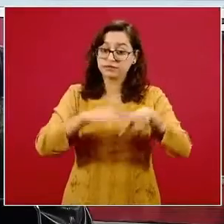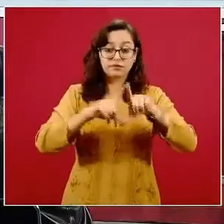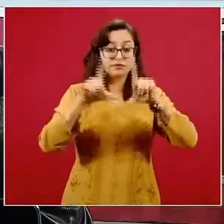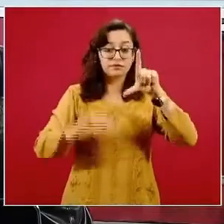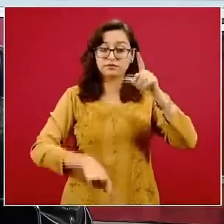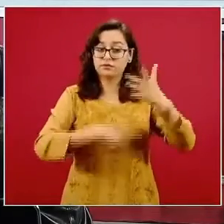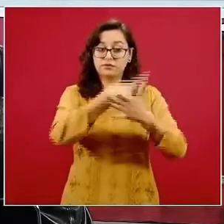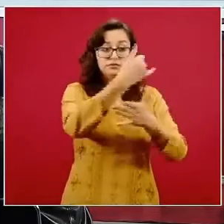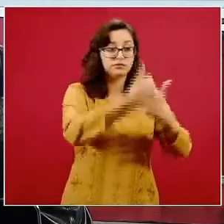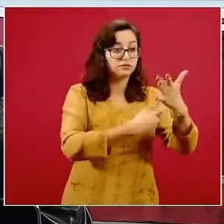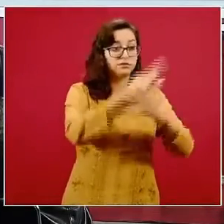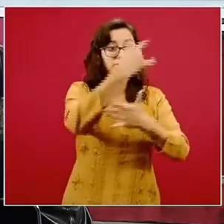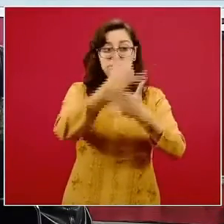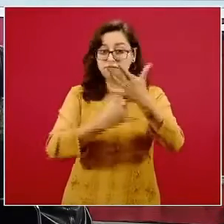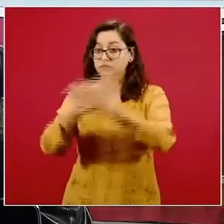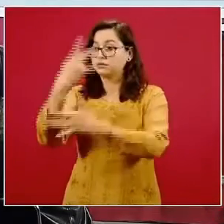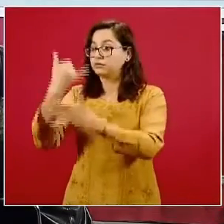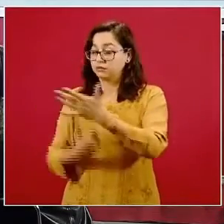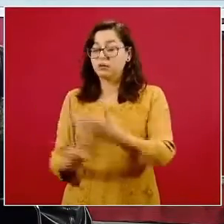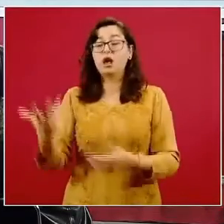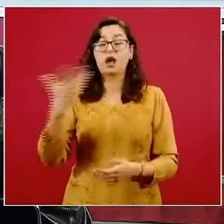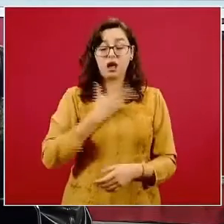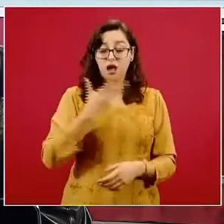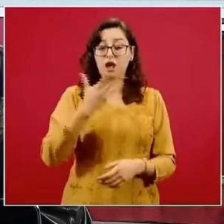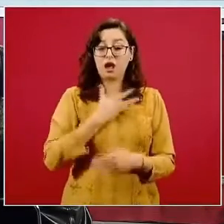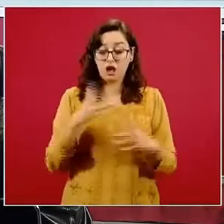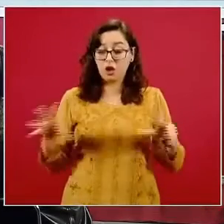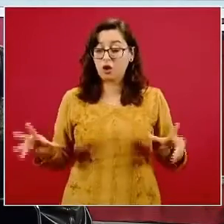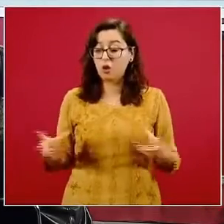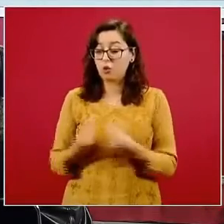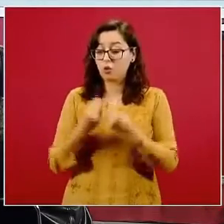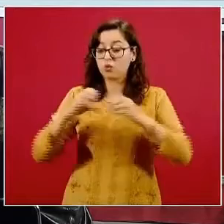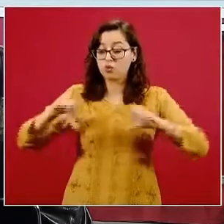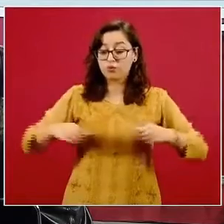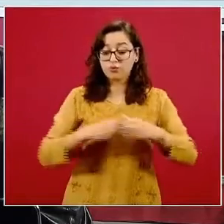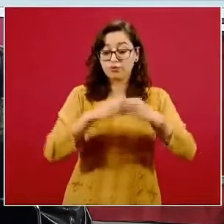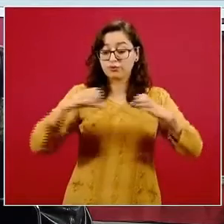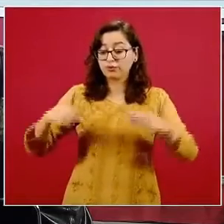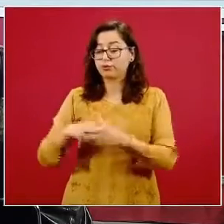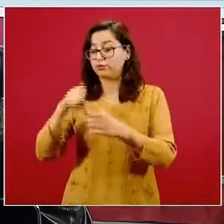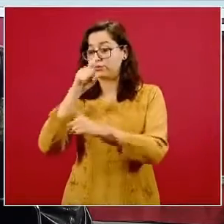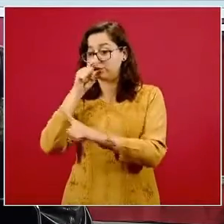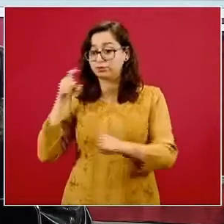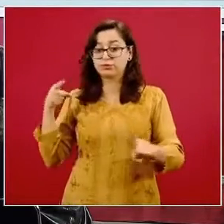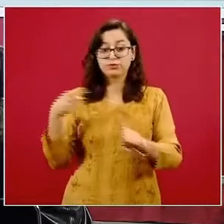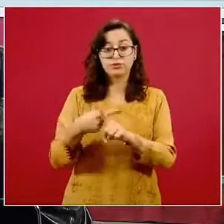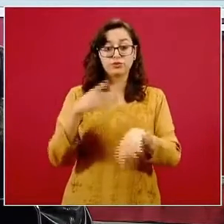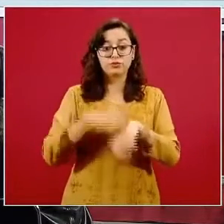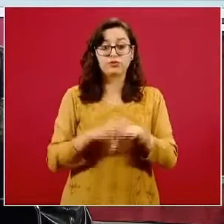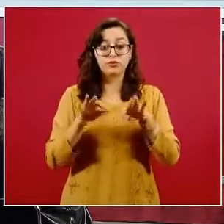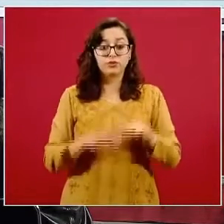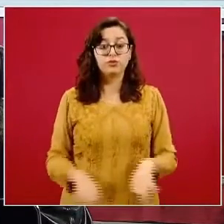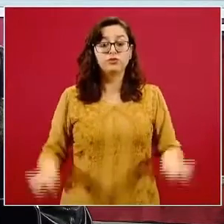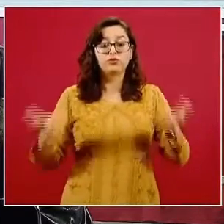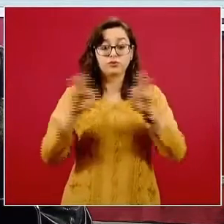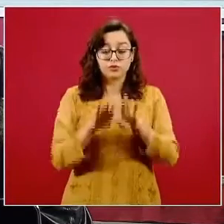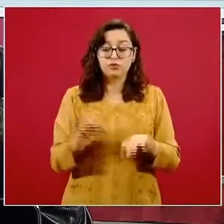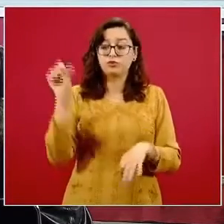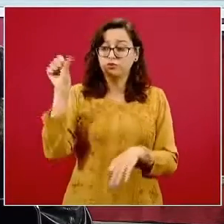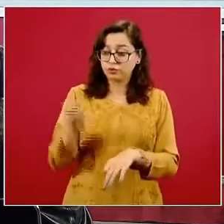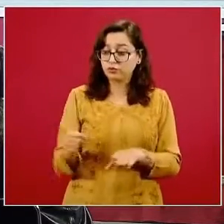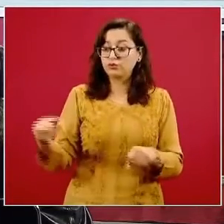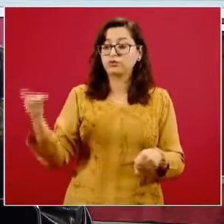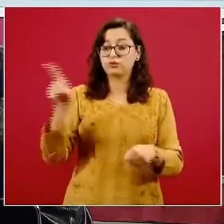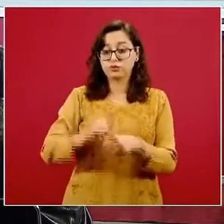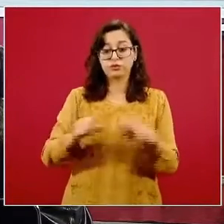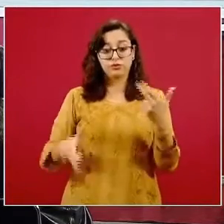territorio en colaboración estrecha con las comunidades, porque, el mensaje central de lo que yo quería presentarles con motivo de este